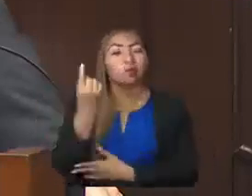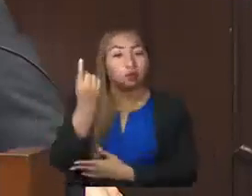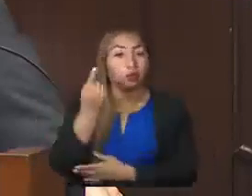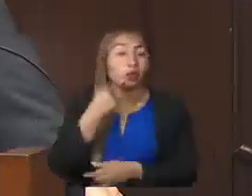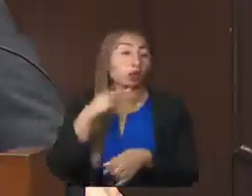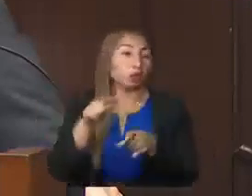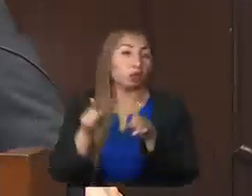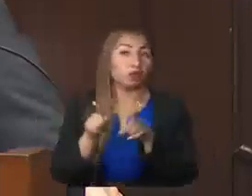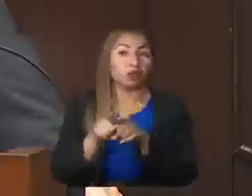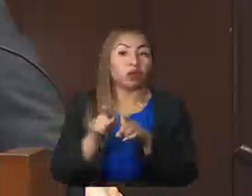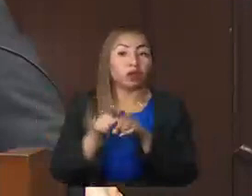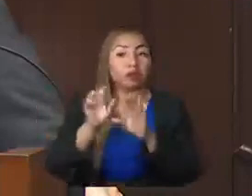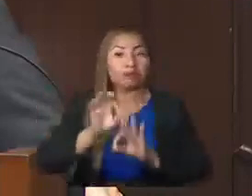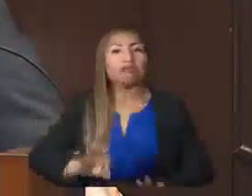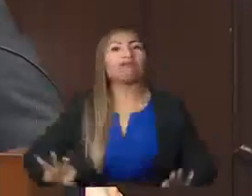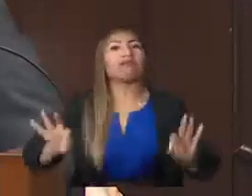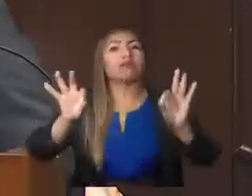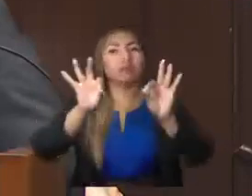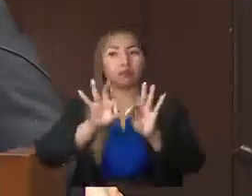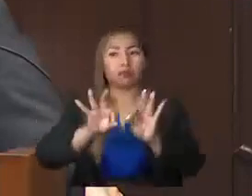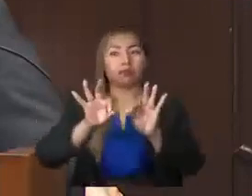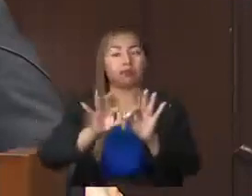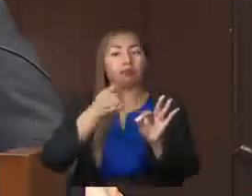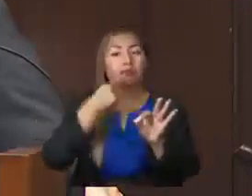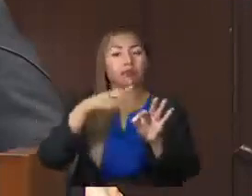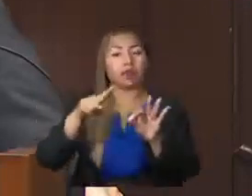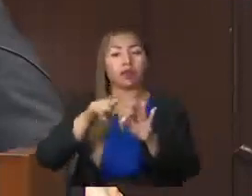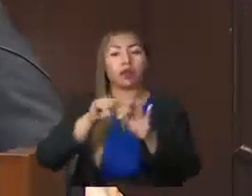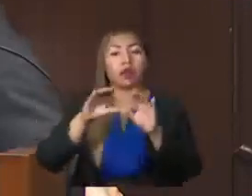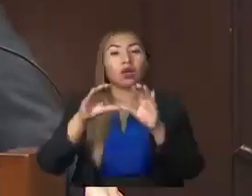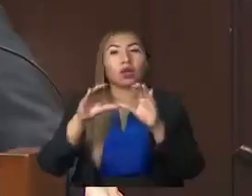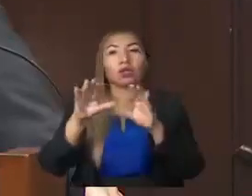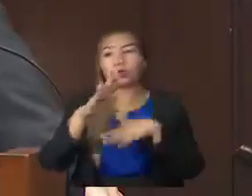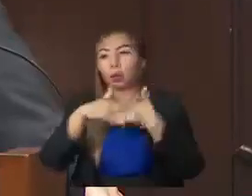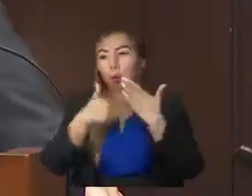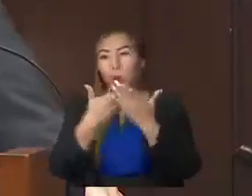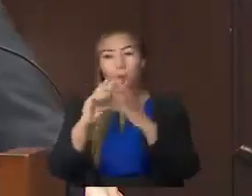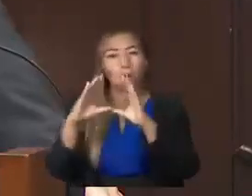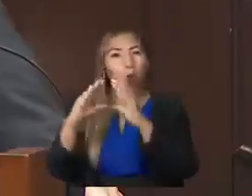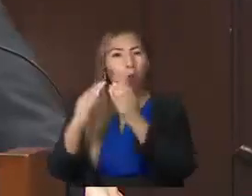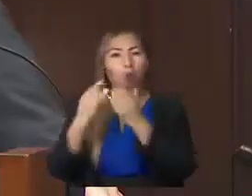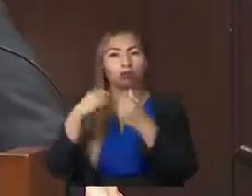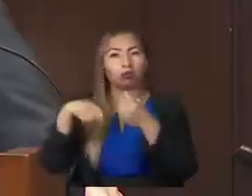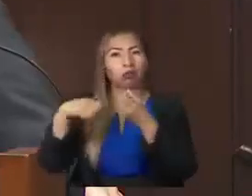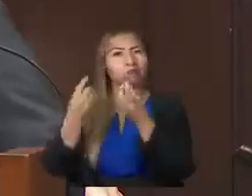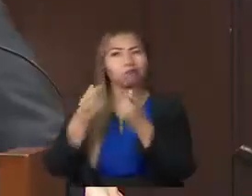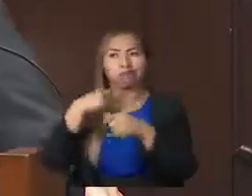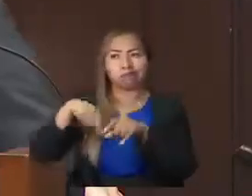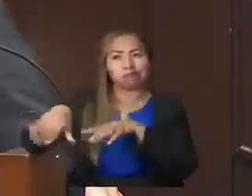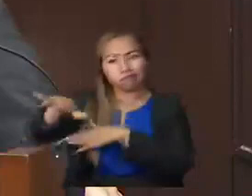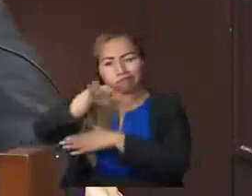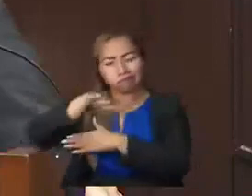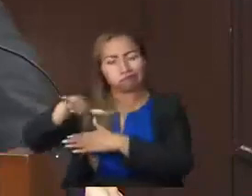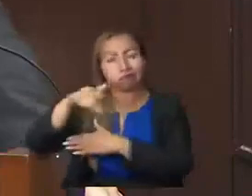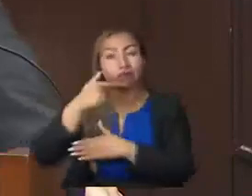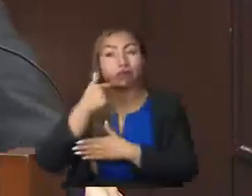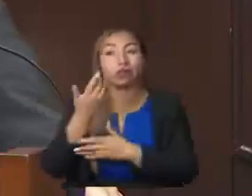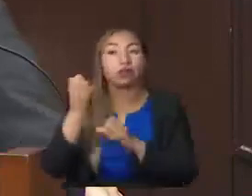instrumento de movilidad social para las clases populares. Y de allí